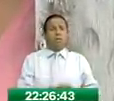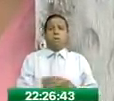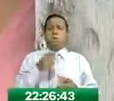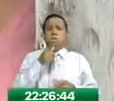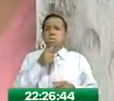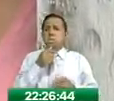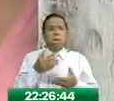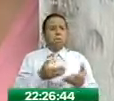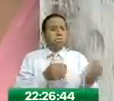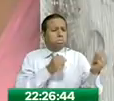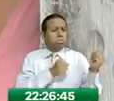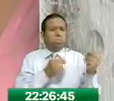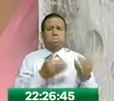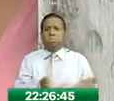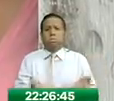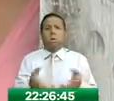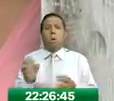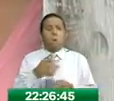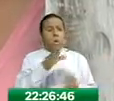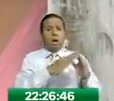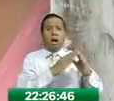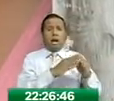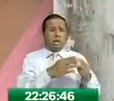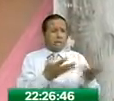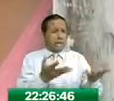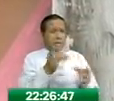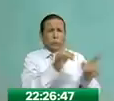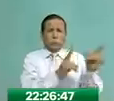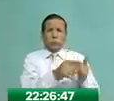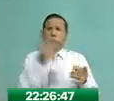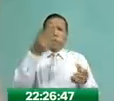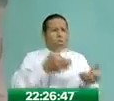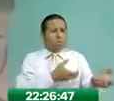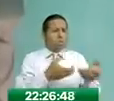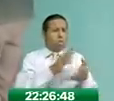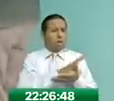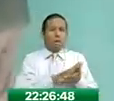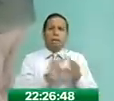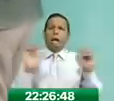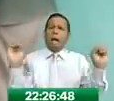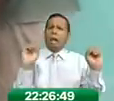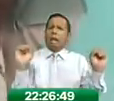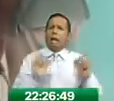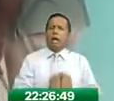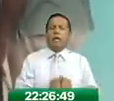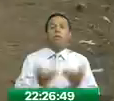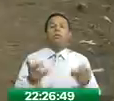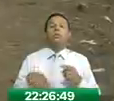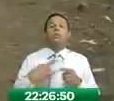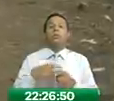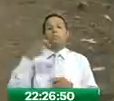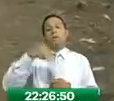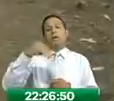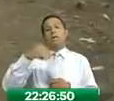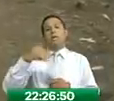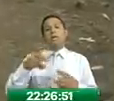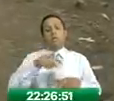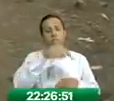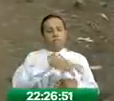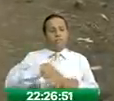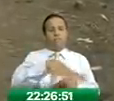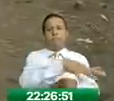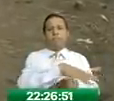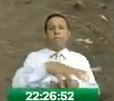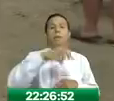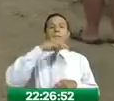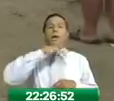hecho presente, por lo menos que fumiguen esa casa, viendo cómo estamos aquí. Este caso ocurrió este martes en el sector de la revancha etapa 2.